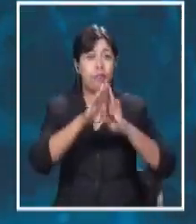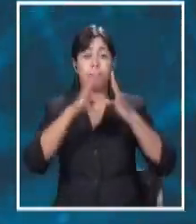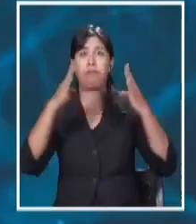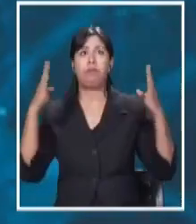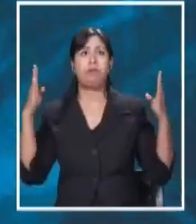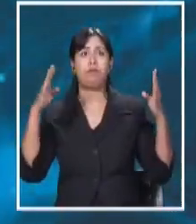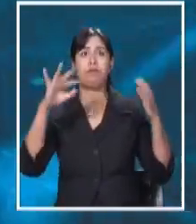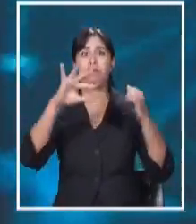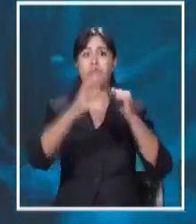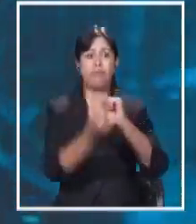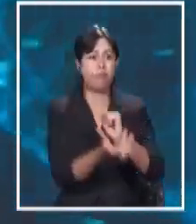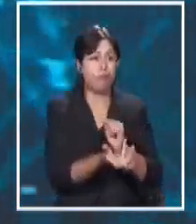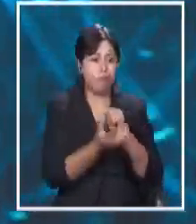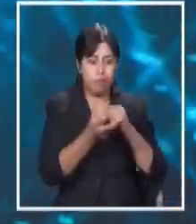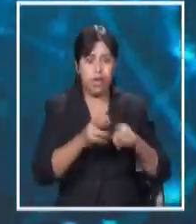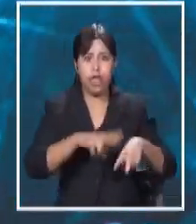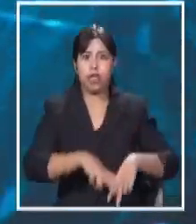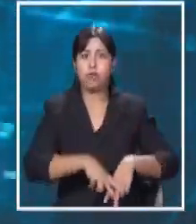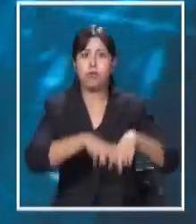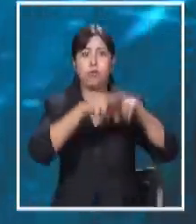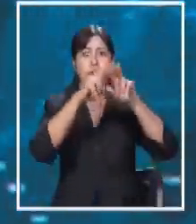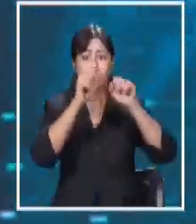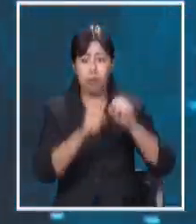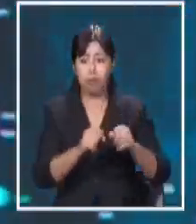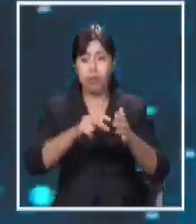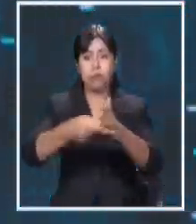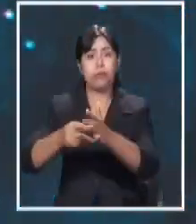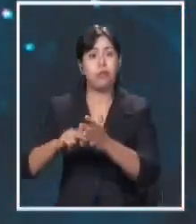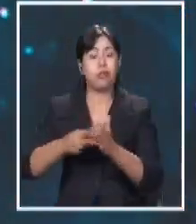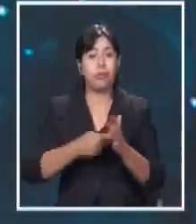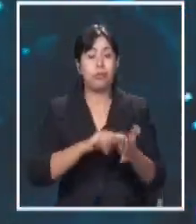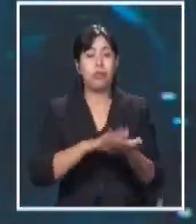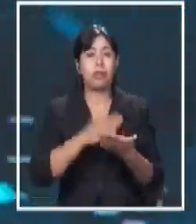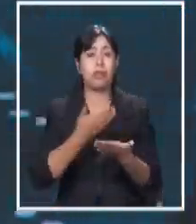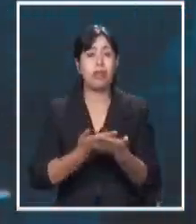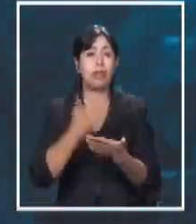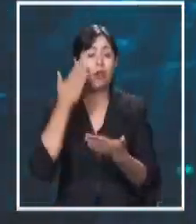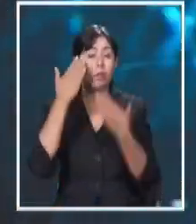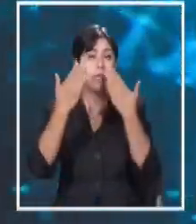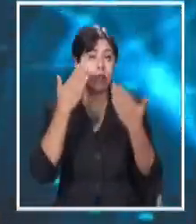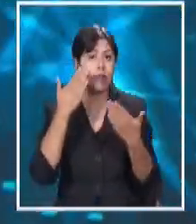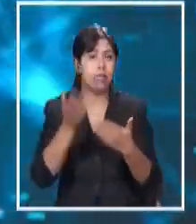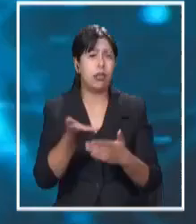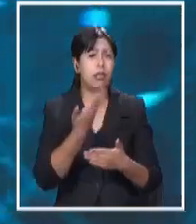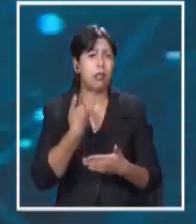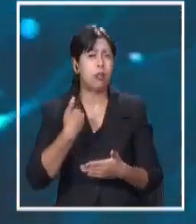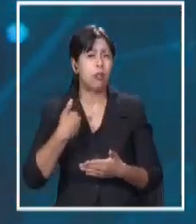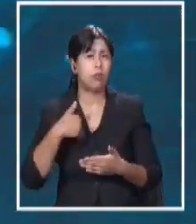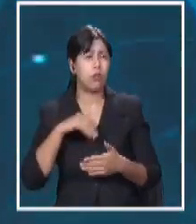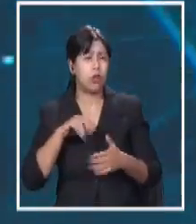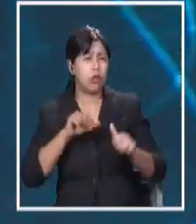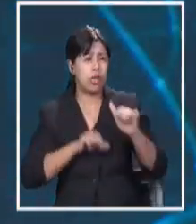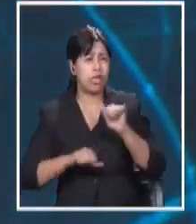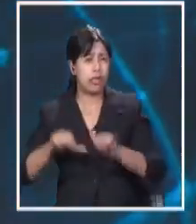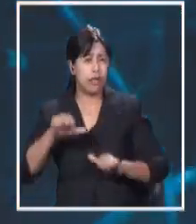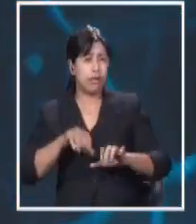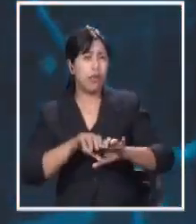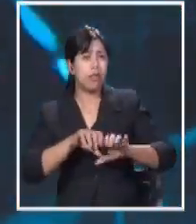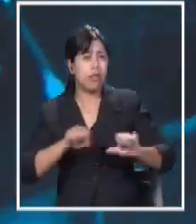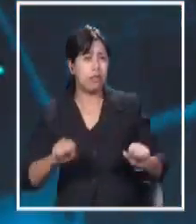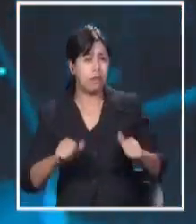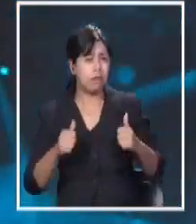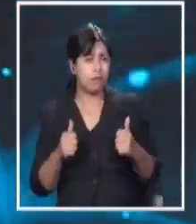tenemos un presupuesto ilimitado para abordar problemáticas de salud mental, ¿estamos preparados científicamente como